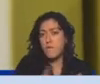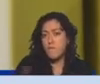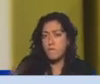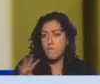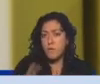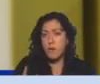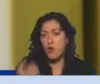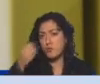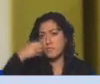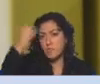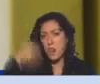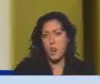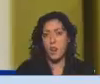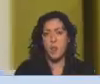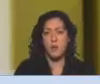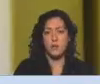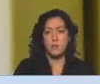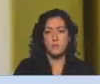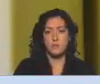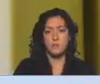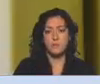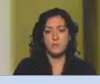oficial.